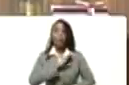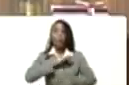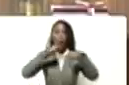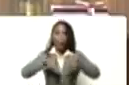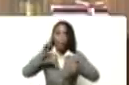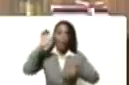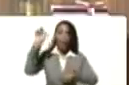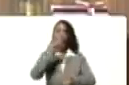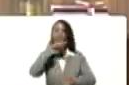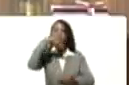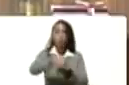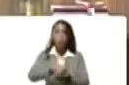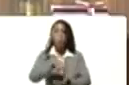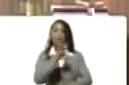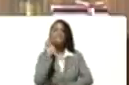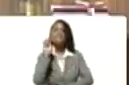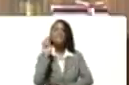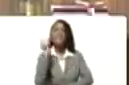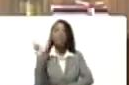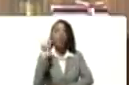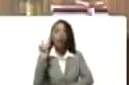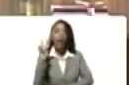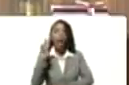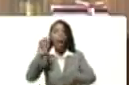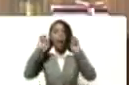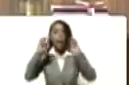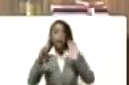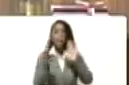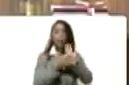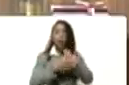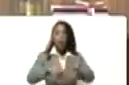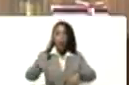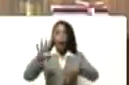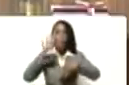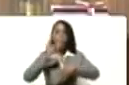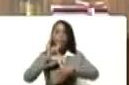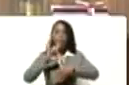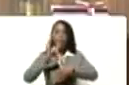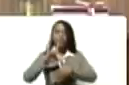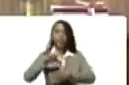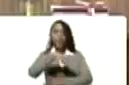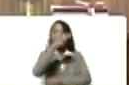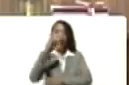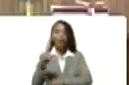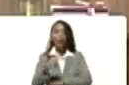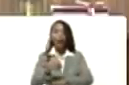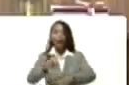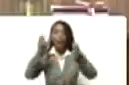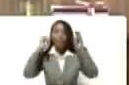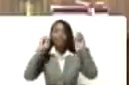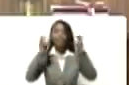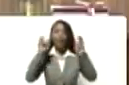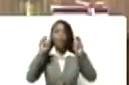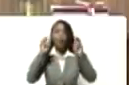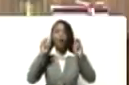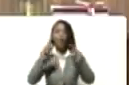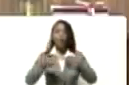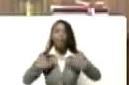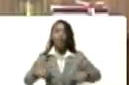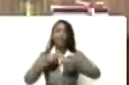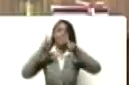venezuela en el marco de américa latina y el caribe en el marco de una humanidad diversa y